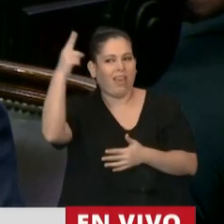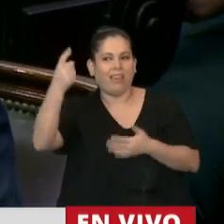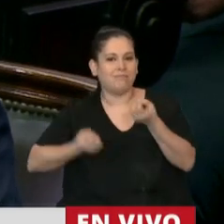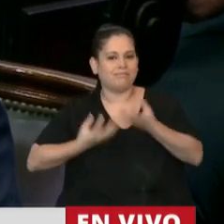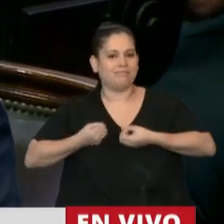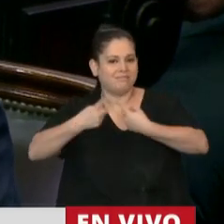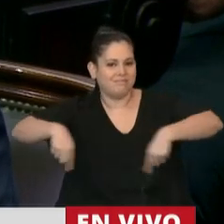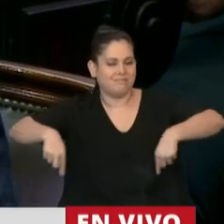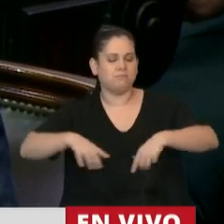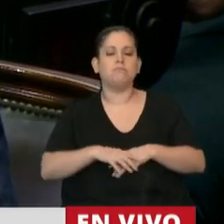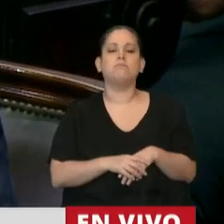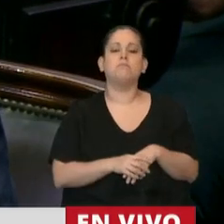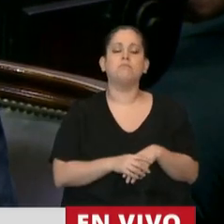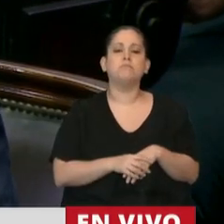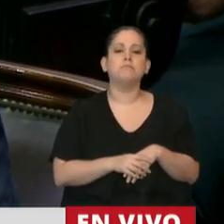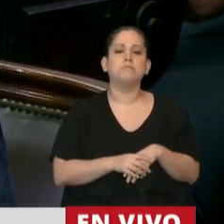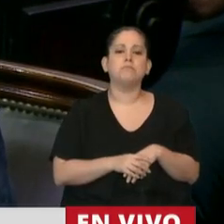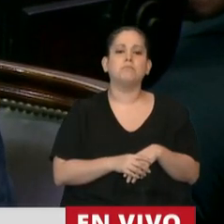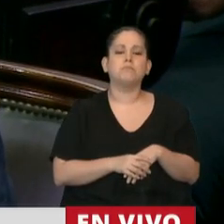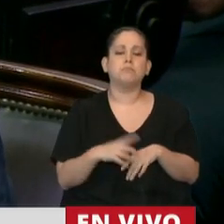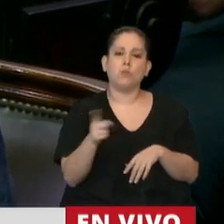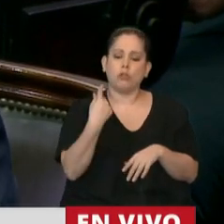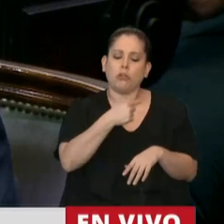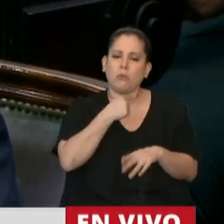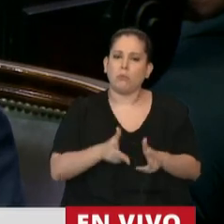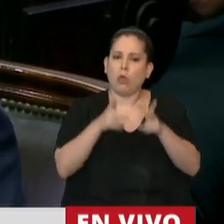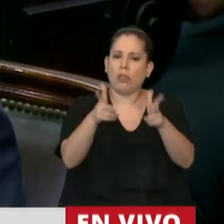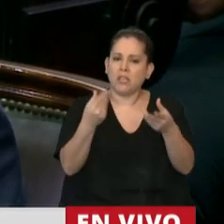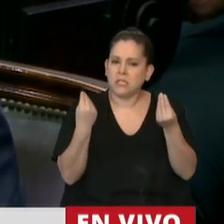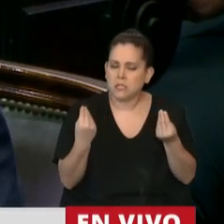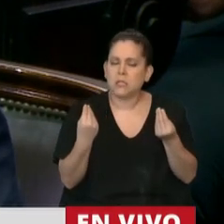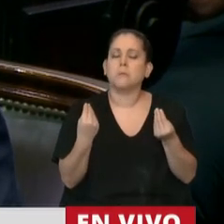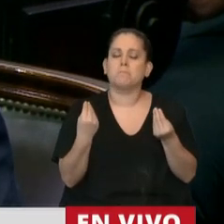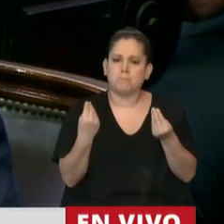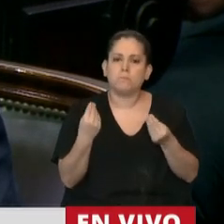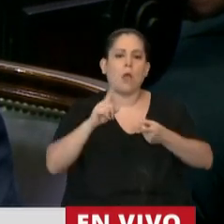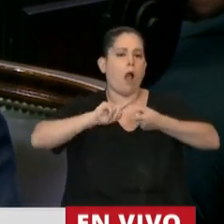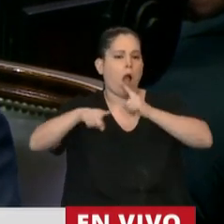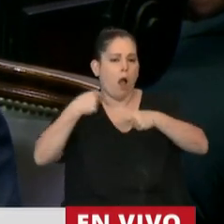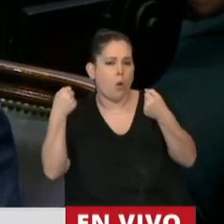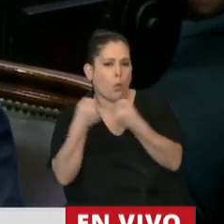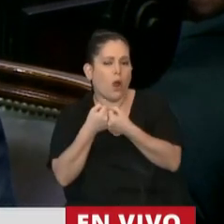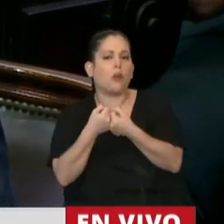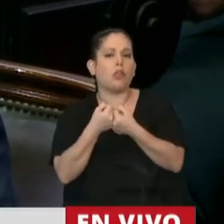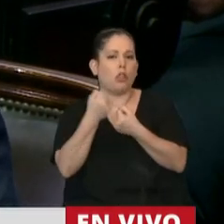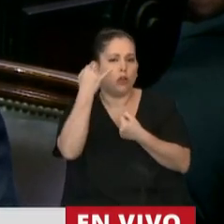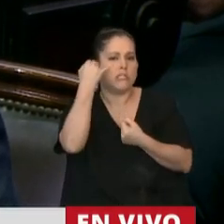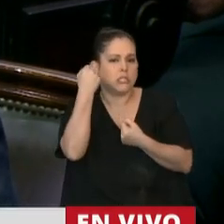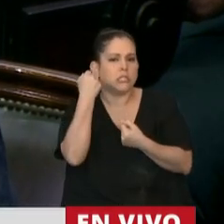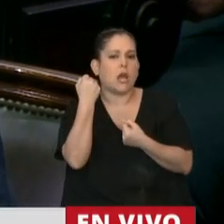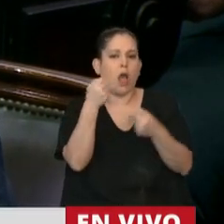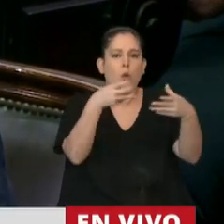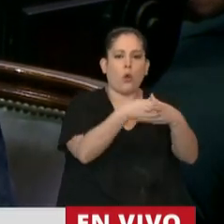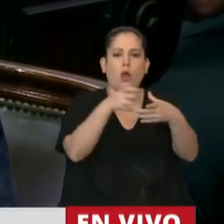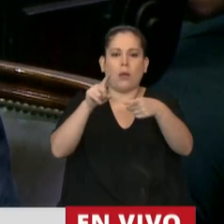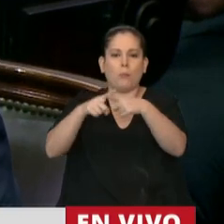queremos dejar sentado que no obstante el acuerdo, el consenso, el acuerdo al que llegaron los dos